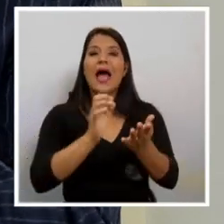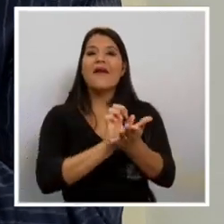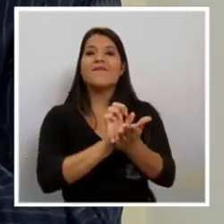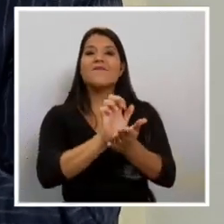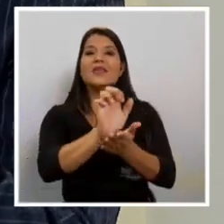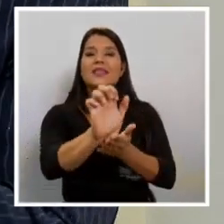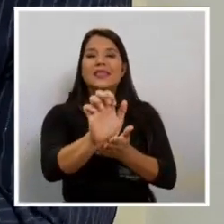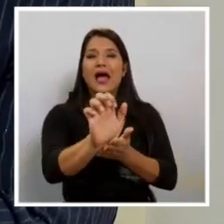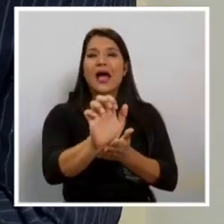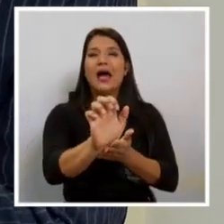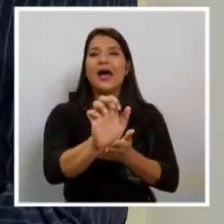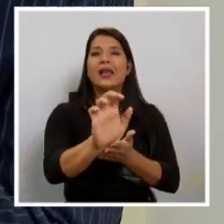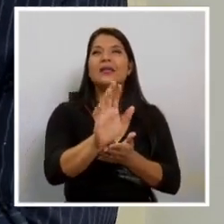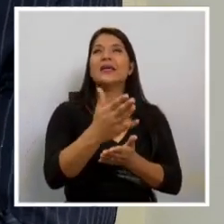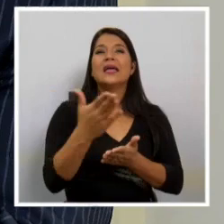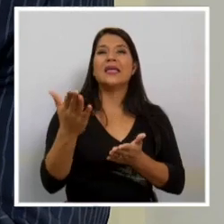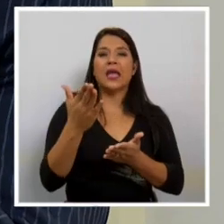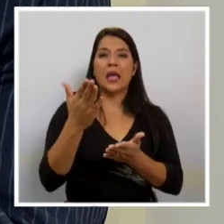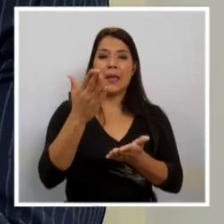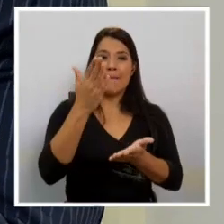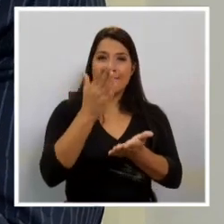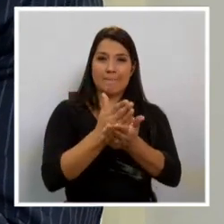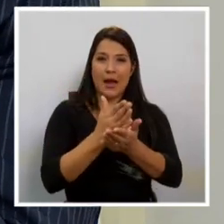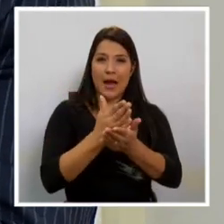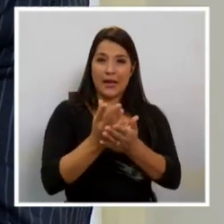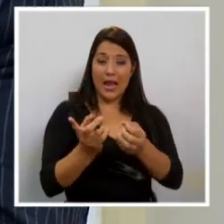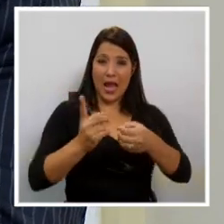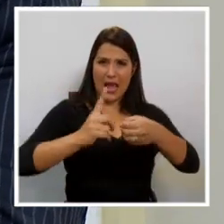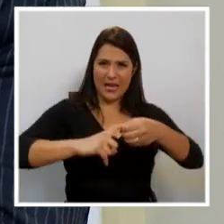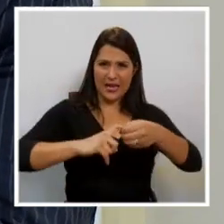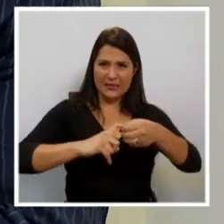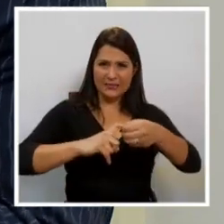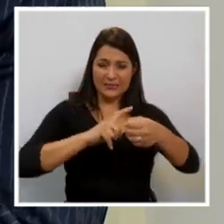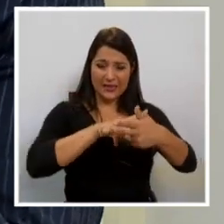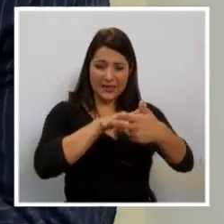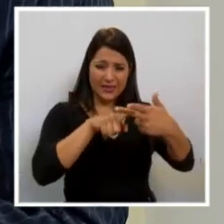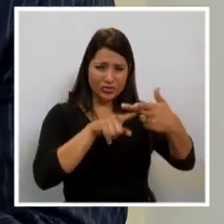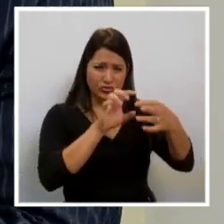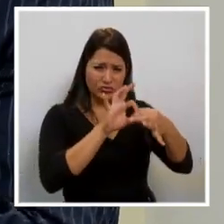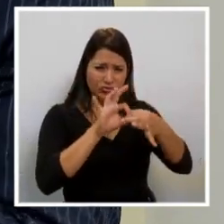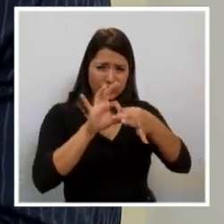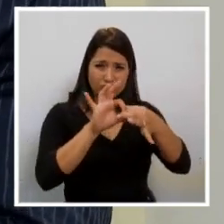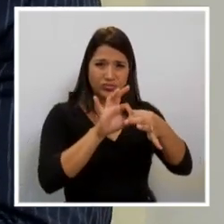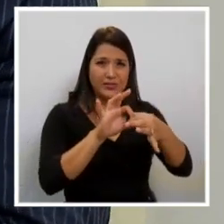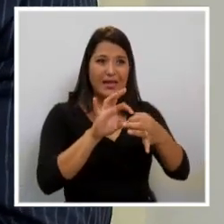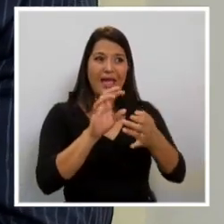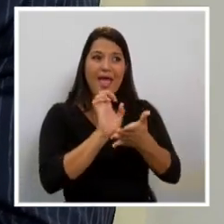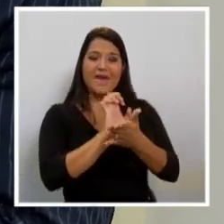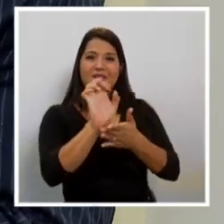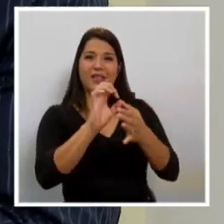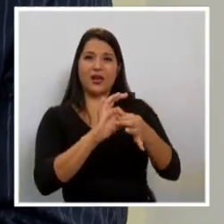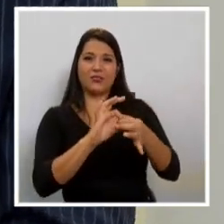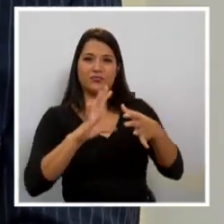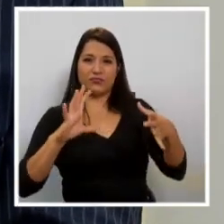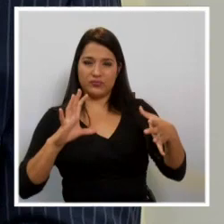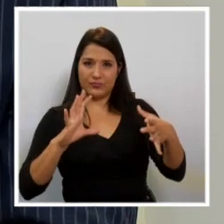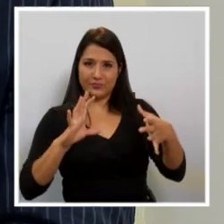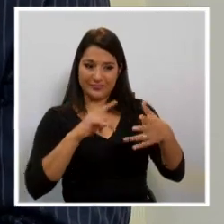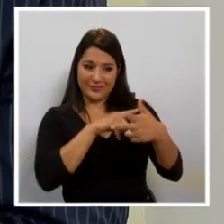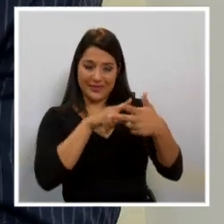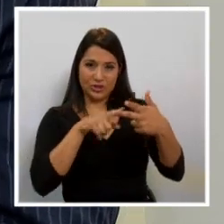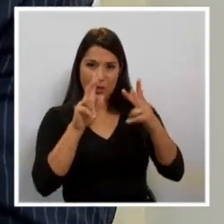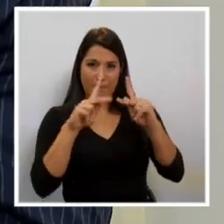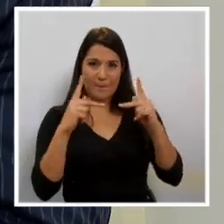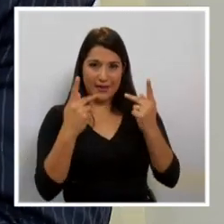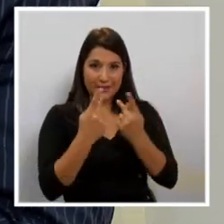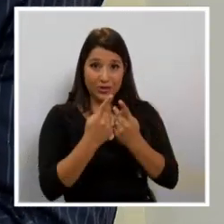se rompa la alianza que han tenido durante todo este año la mayoría de las fracciones. Y ese es el